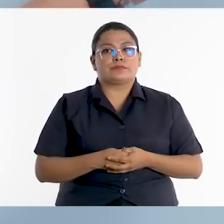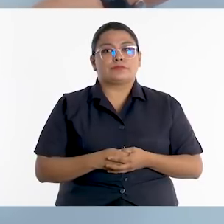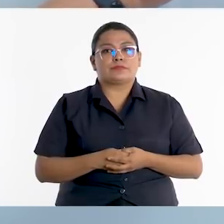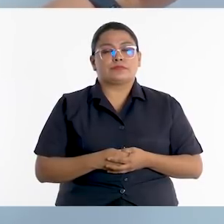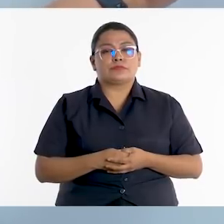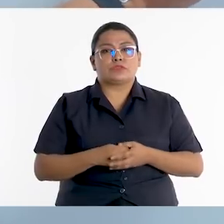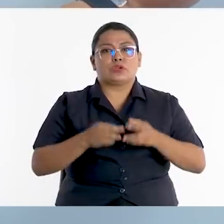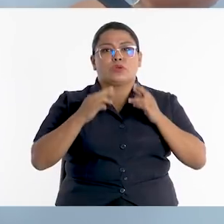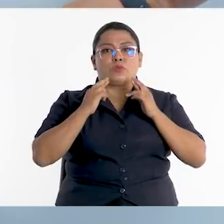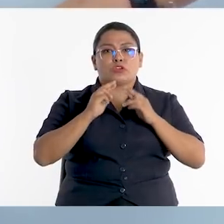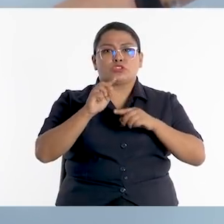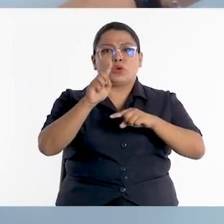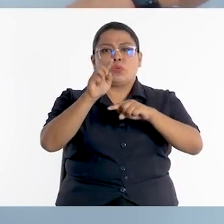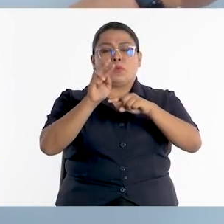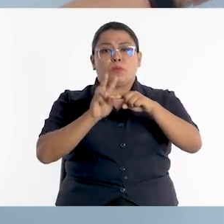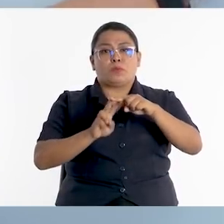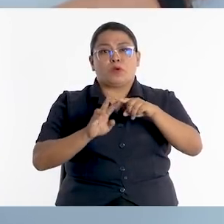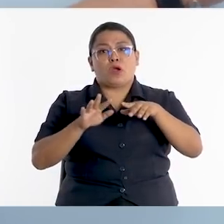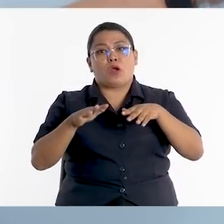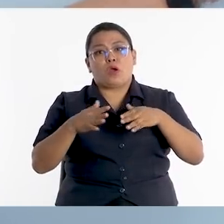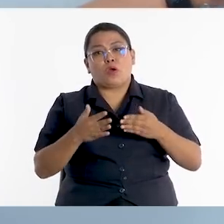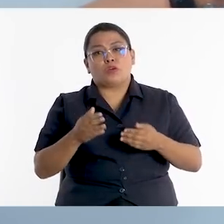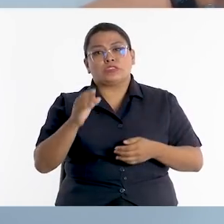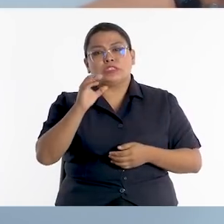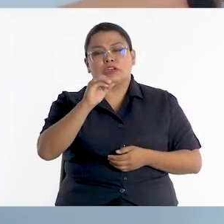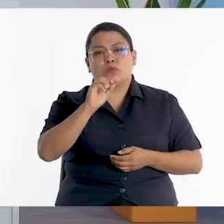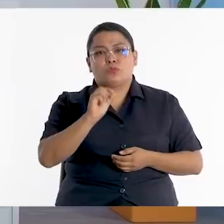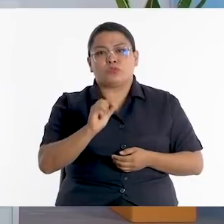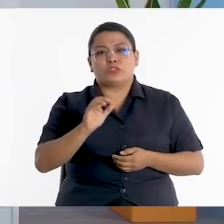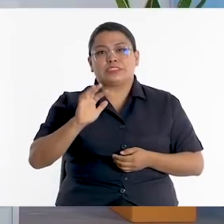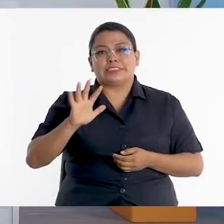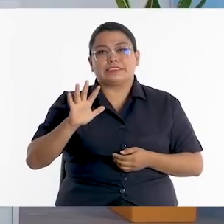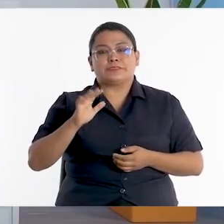nos da 1/2 o 0.5.